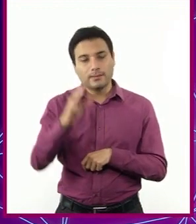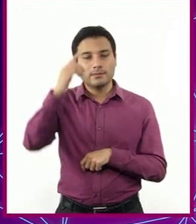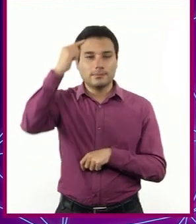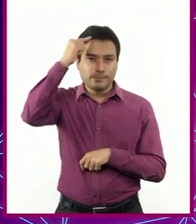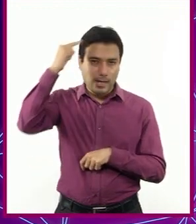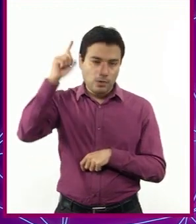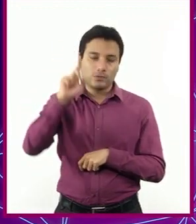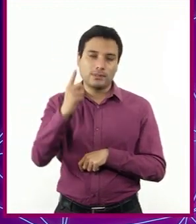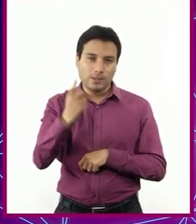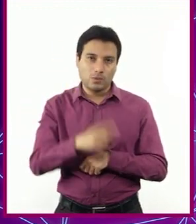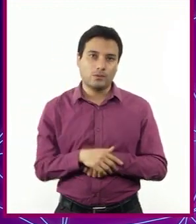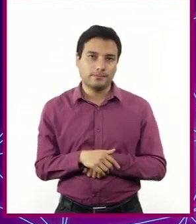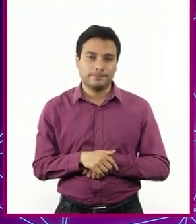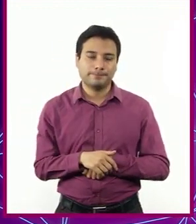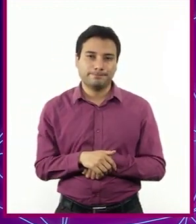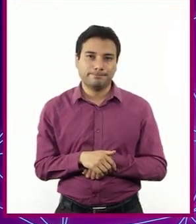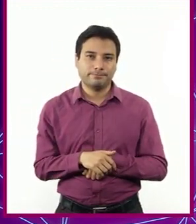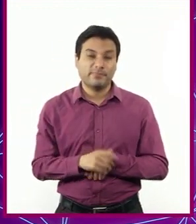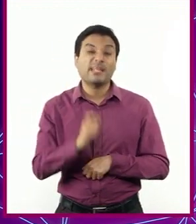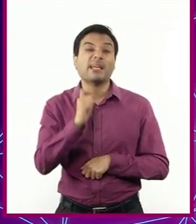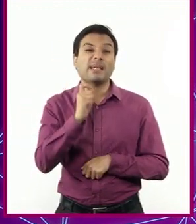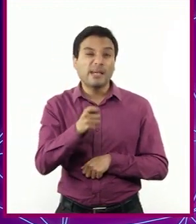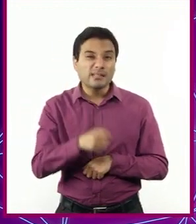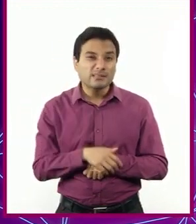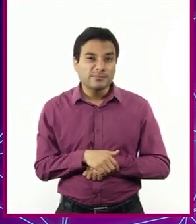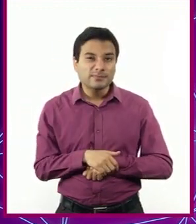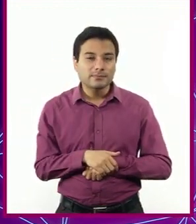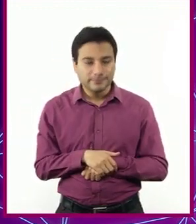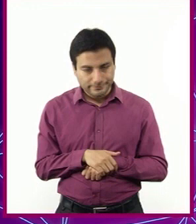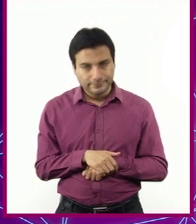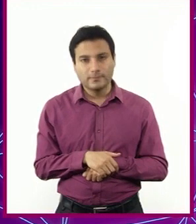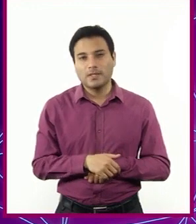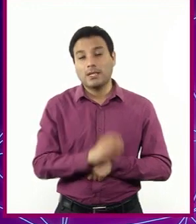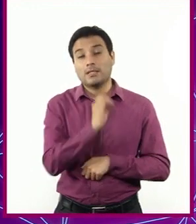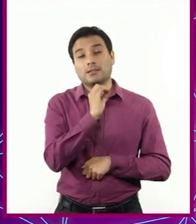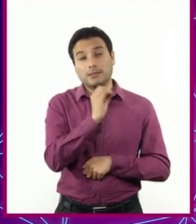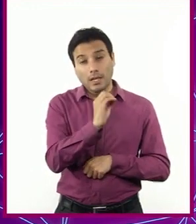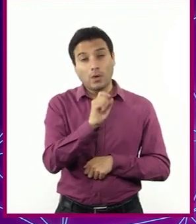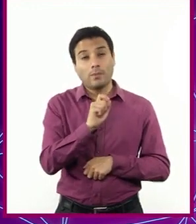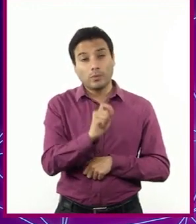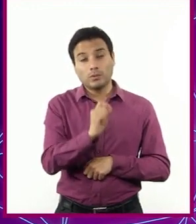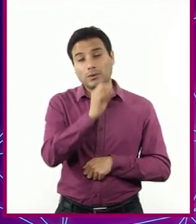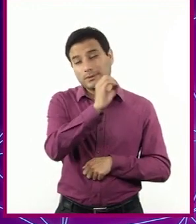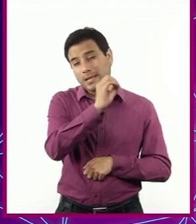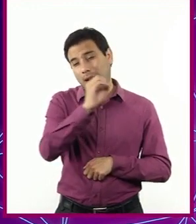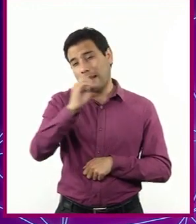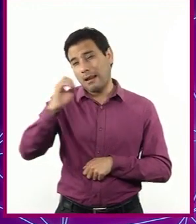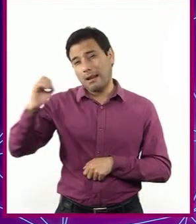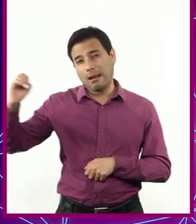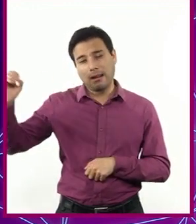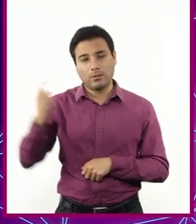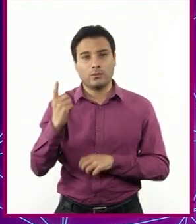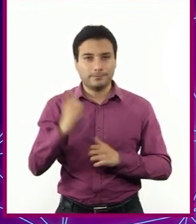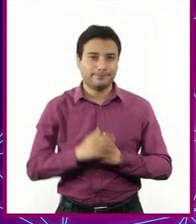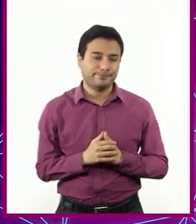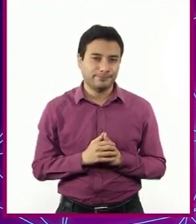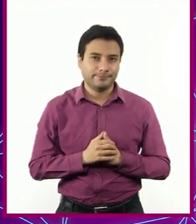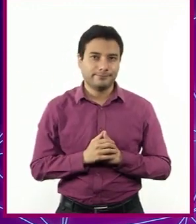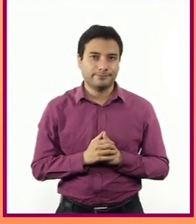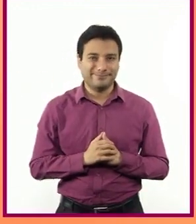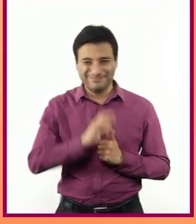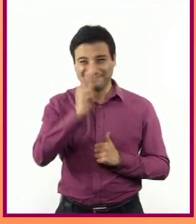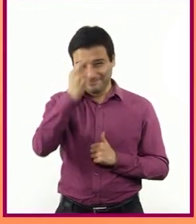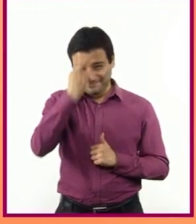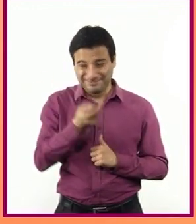31 negativo, que es la 10 quintillonésima parte de un kilogramo. Entonces, regresando a la